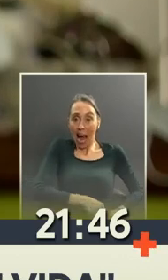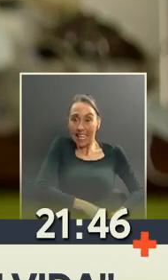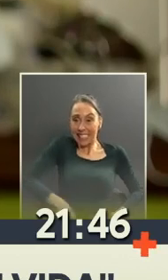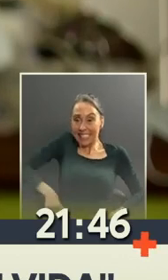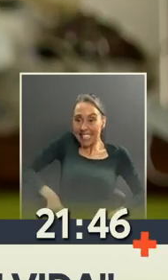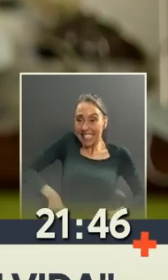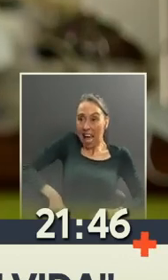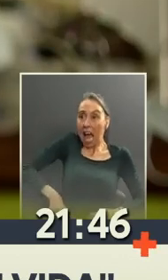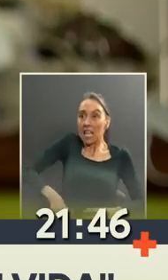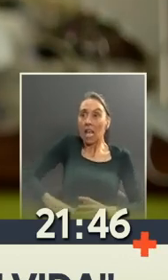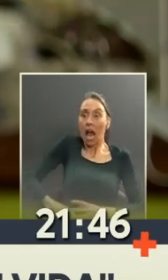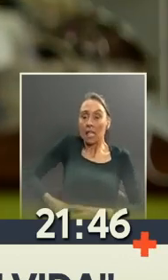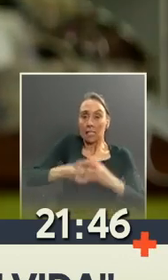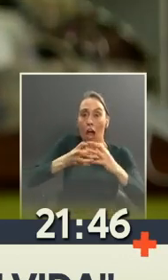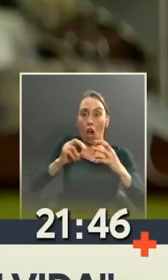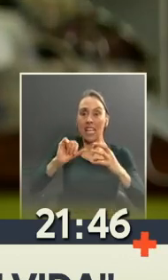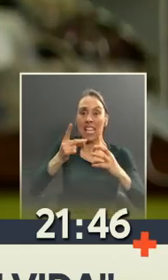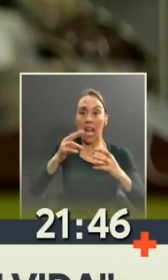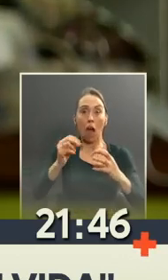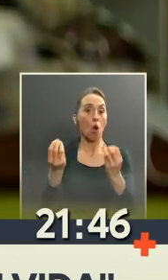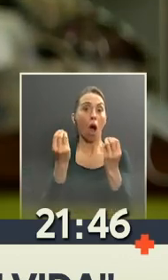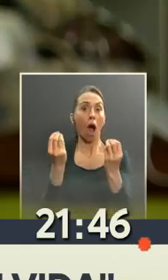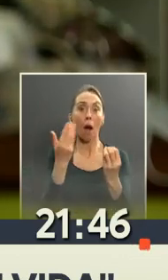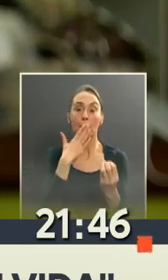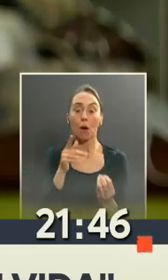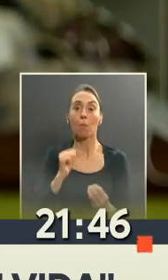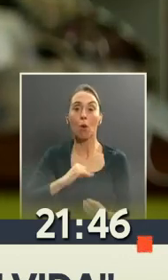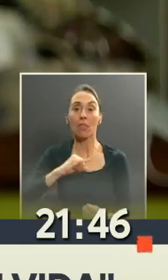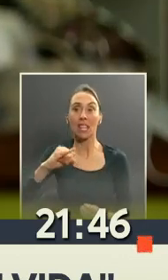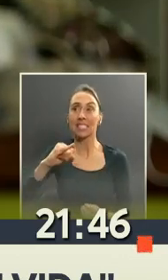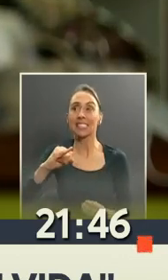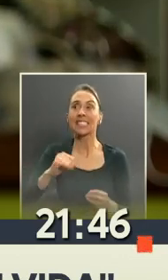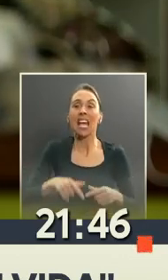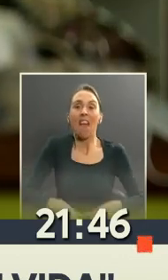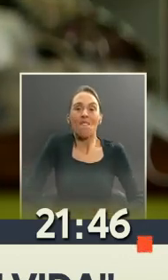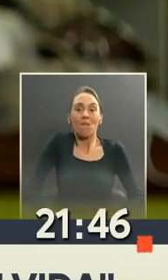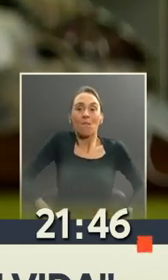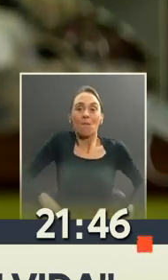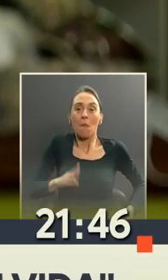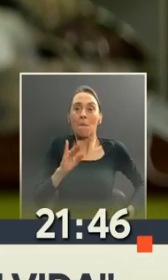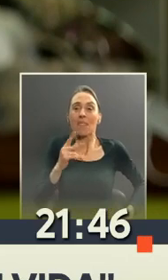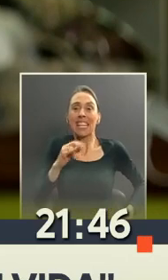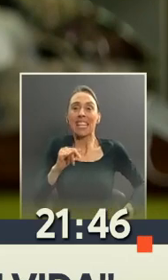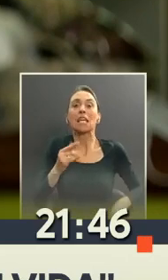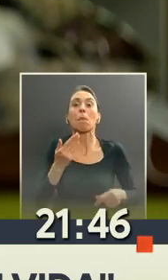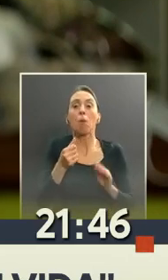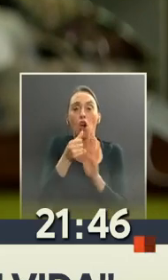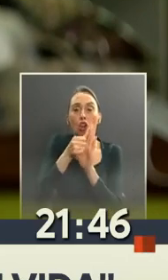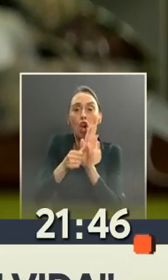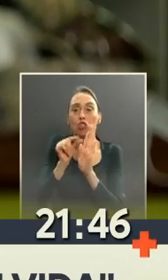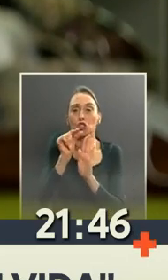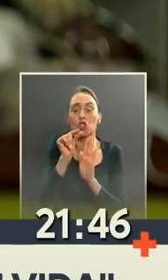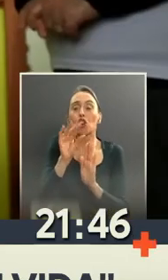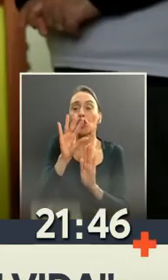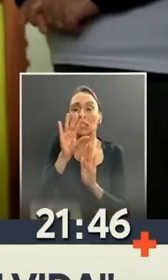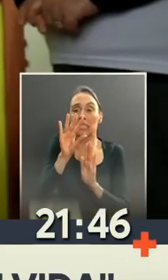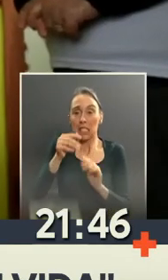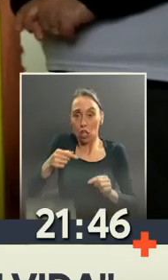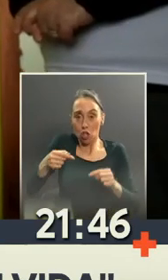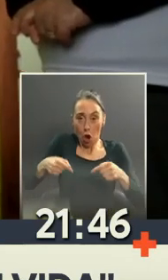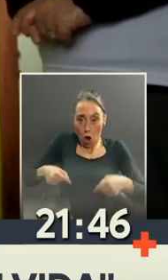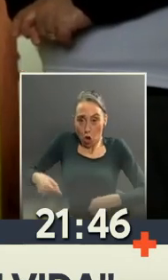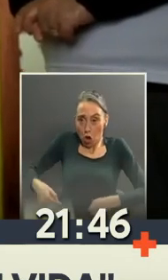mejor. Así que igual vaya a poder seguir usando bien. Sí. Cinco incisiones que son más que